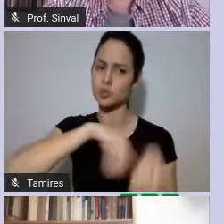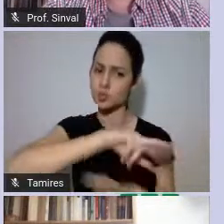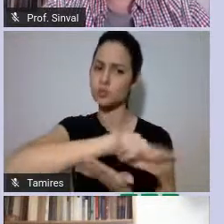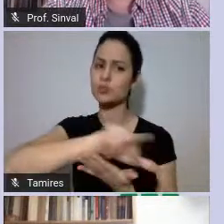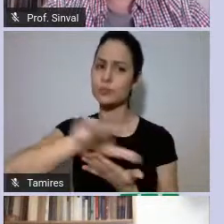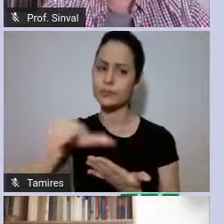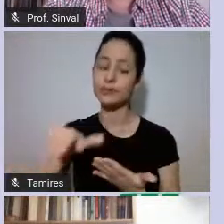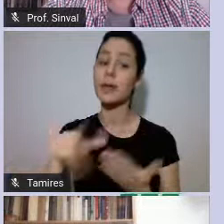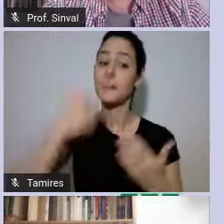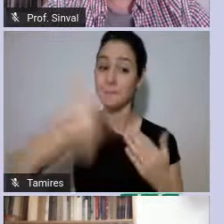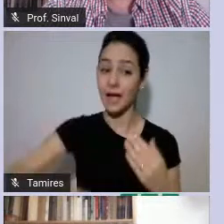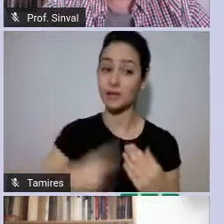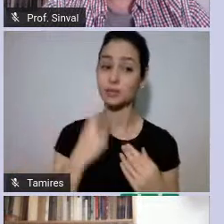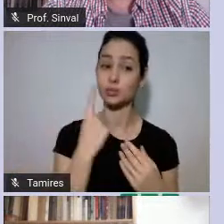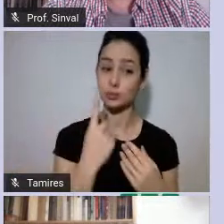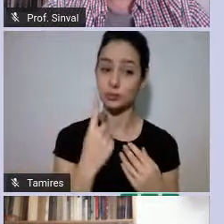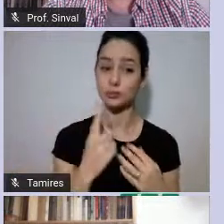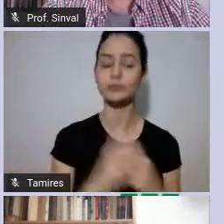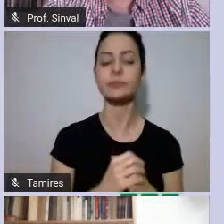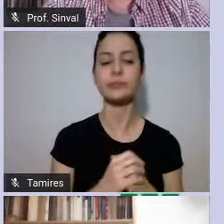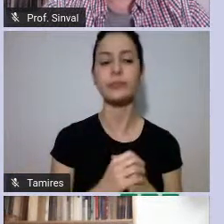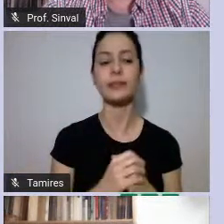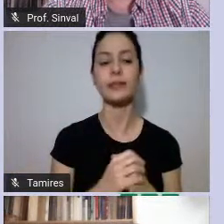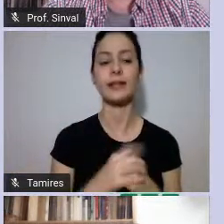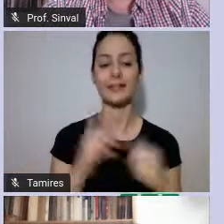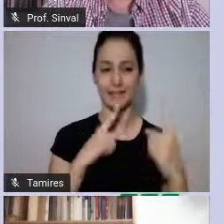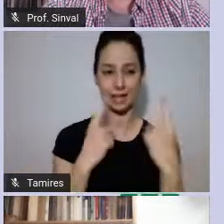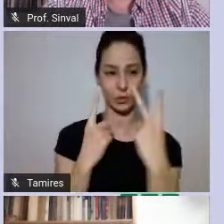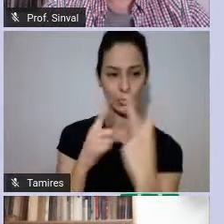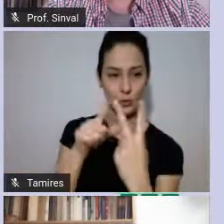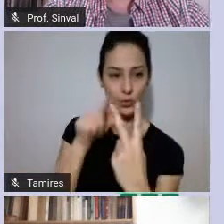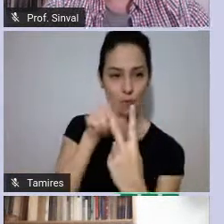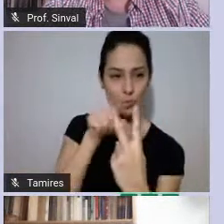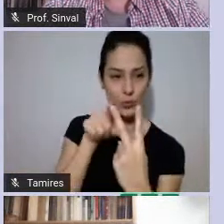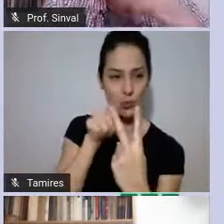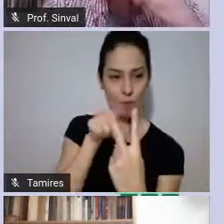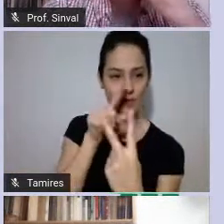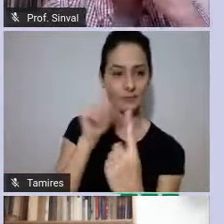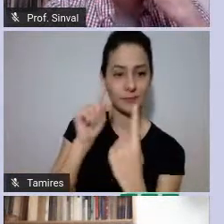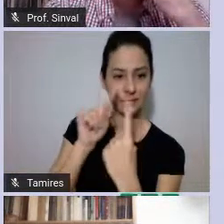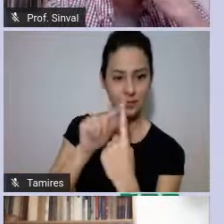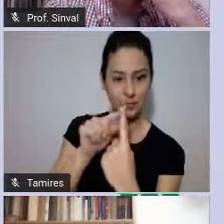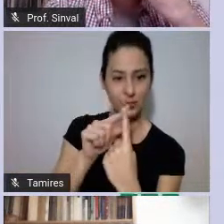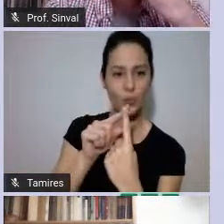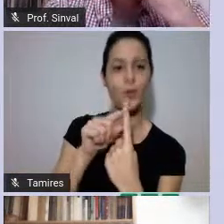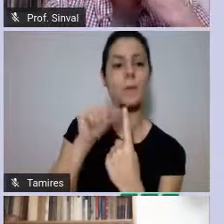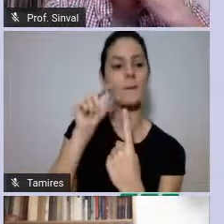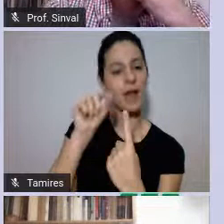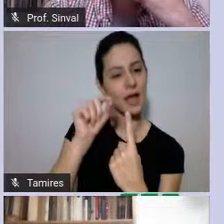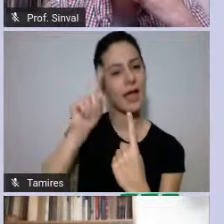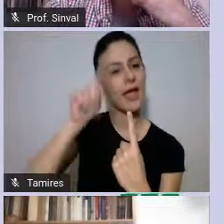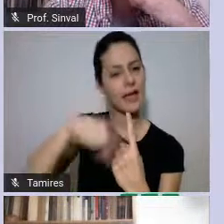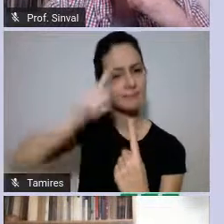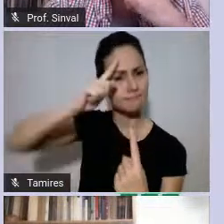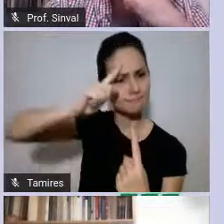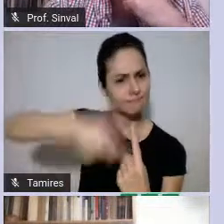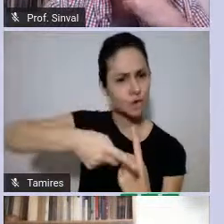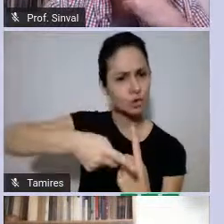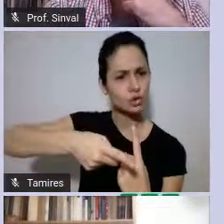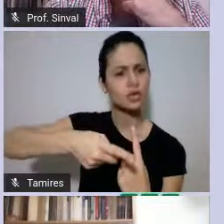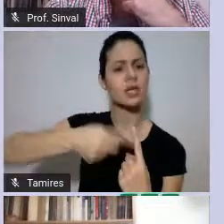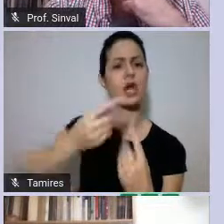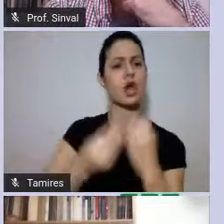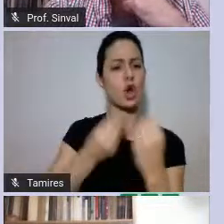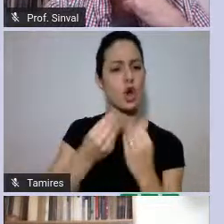hay una cosa más. Yo dije que había dos formas de regulación. Una es esta, una es la impositiva. Pero hay otra forma